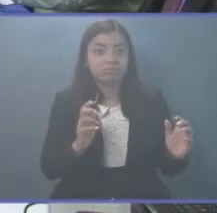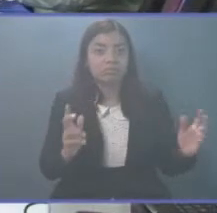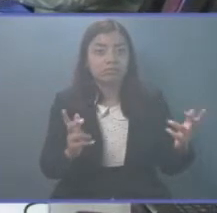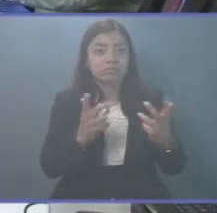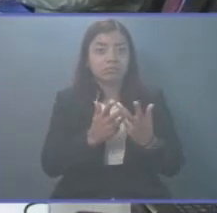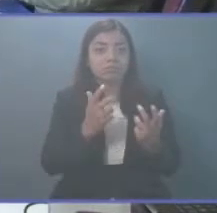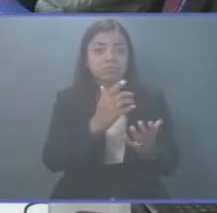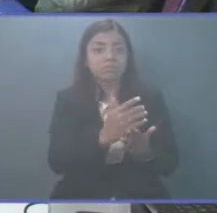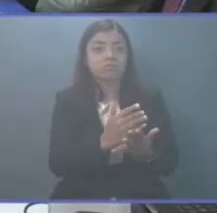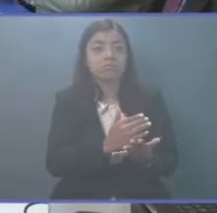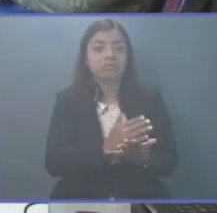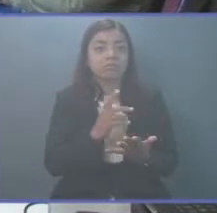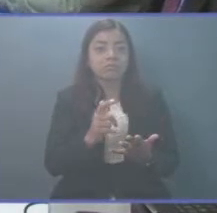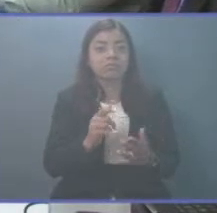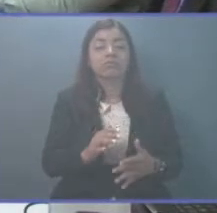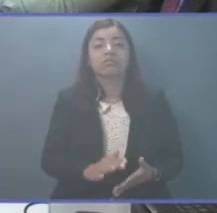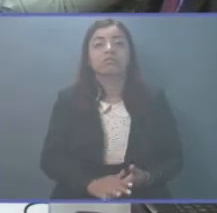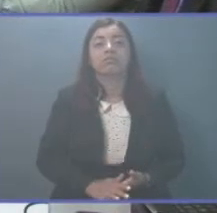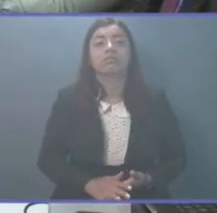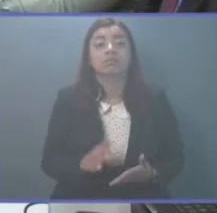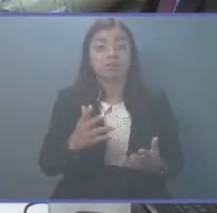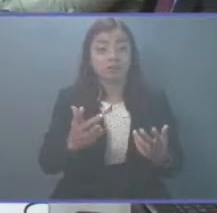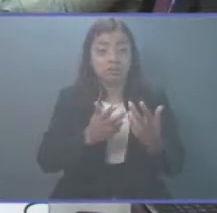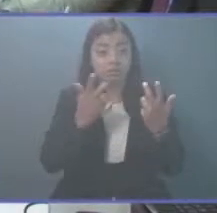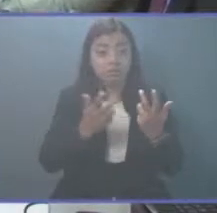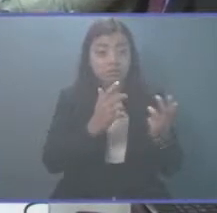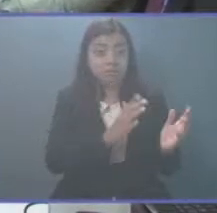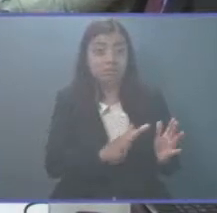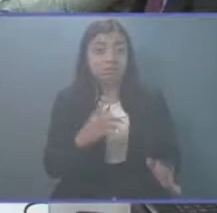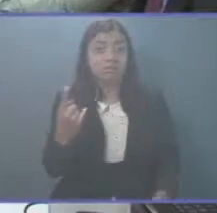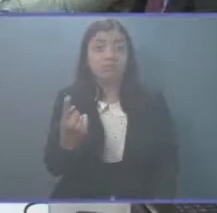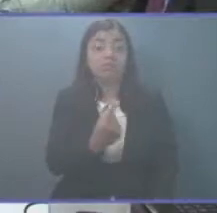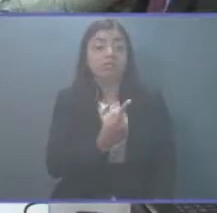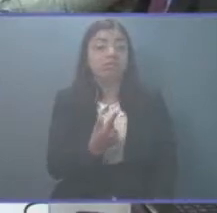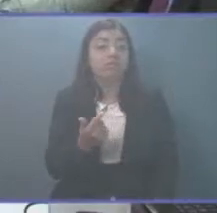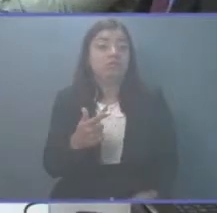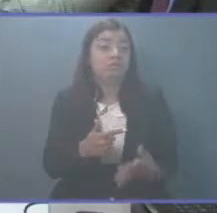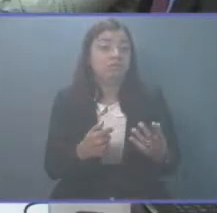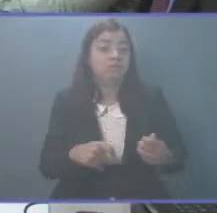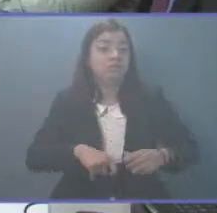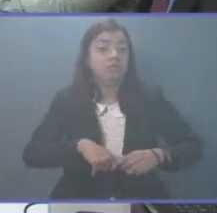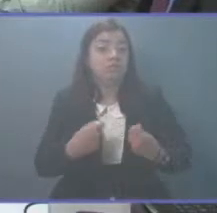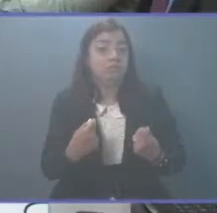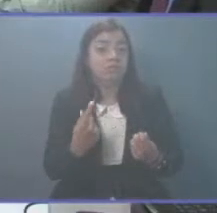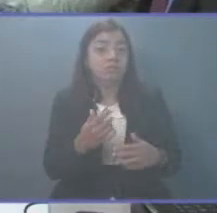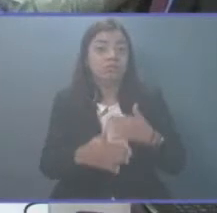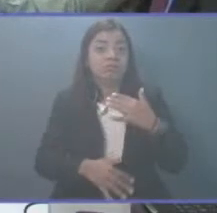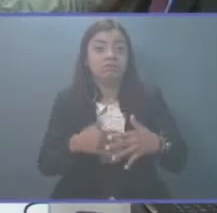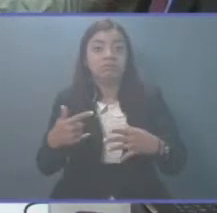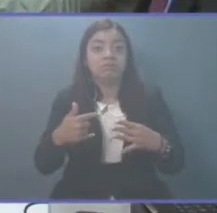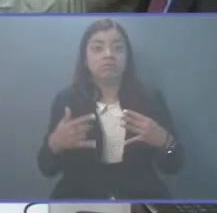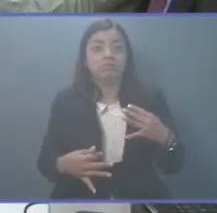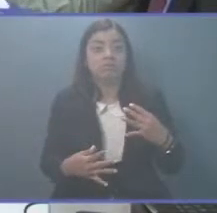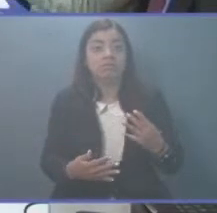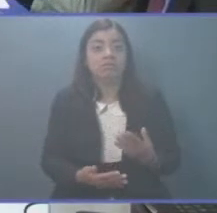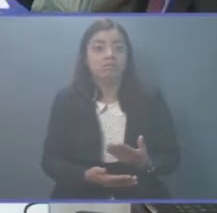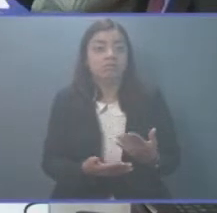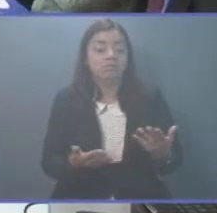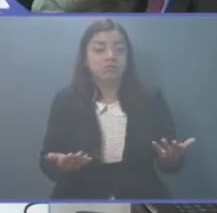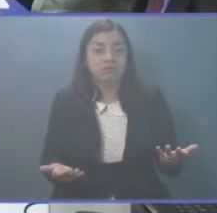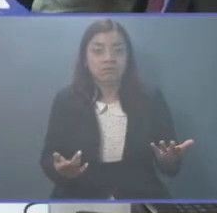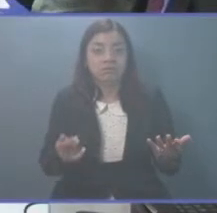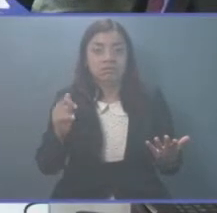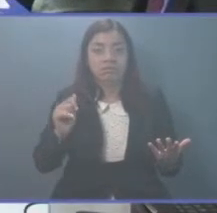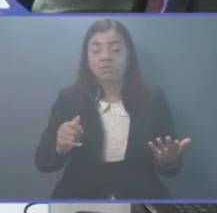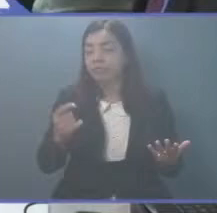conjuntas. Solo la palabra en integrales. todas las investigaciones de tráfico ilegal de personas y delitos conexos donde se detecten bienes de origen y extensión ilícita, me